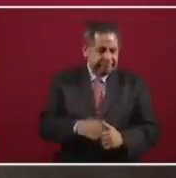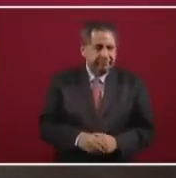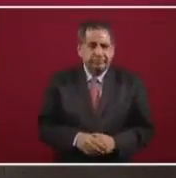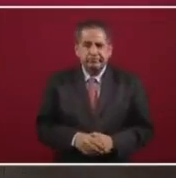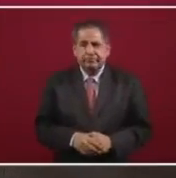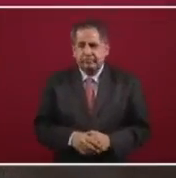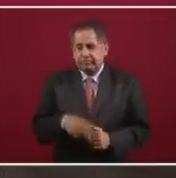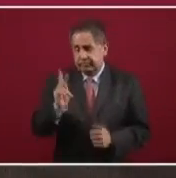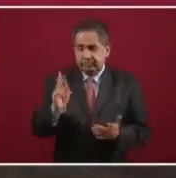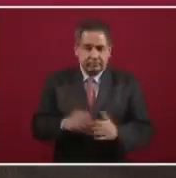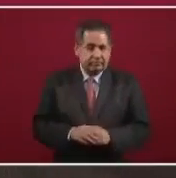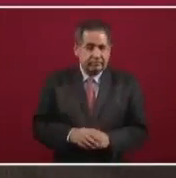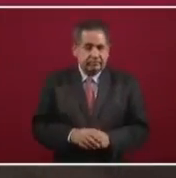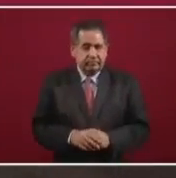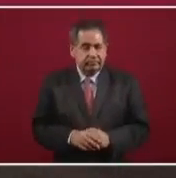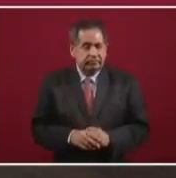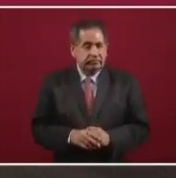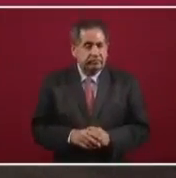pero si